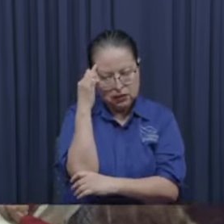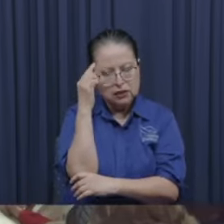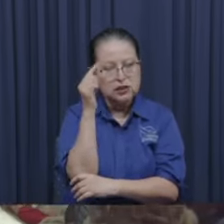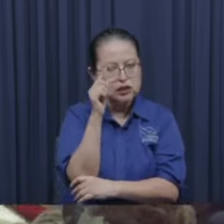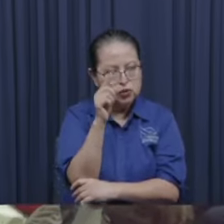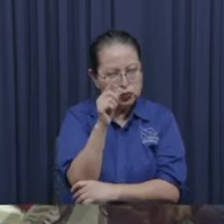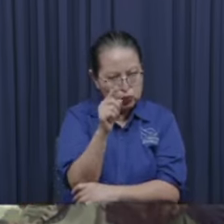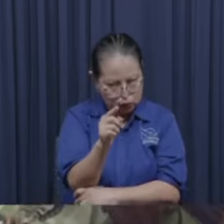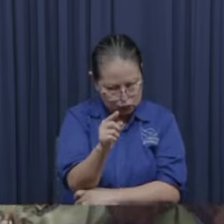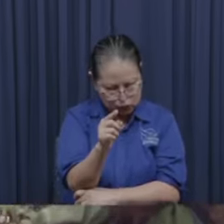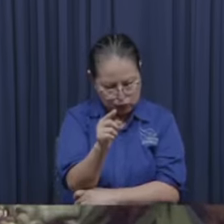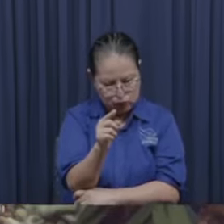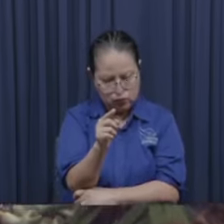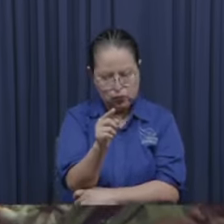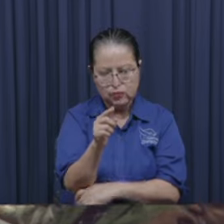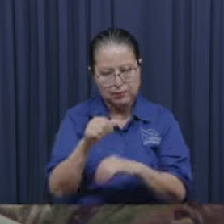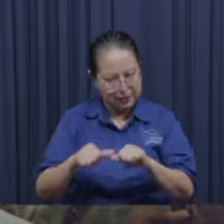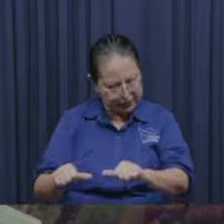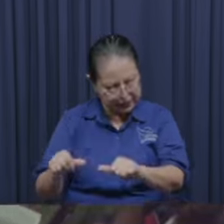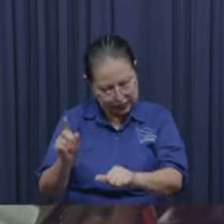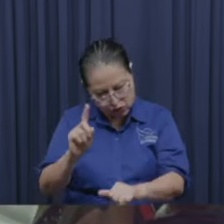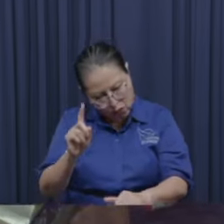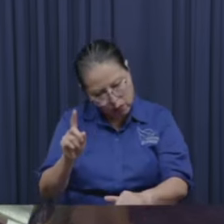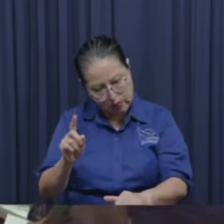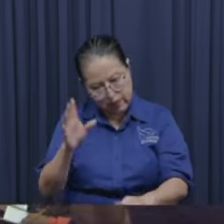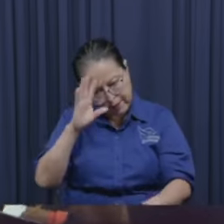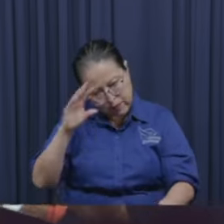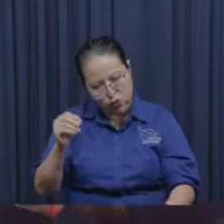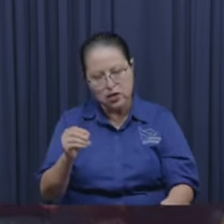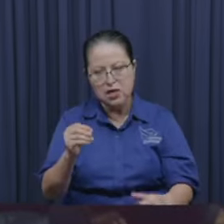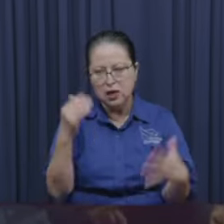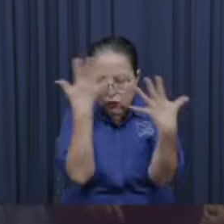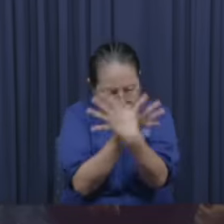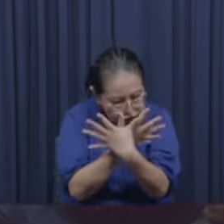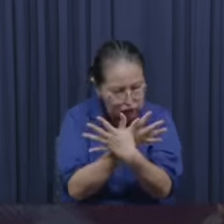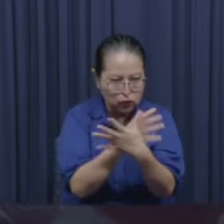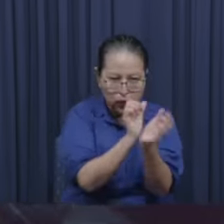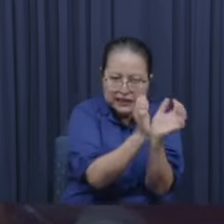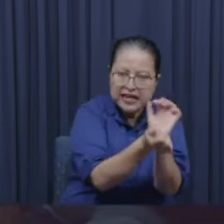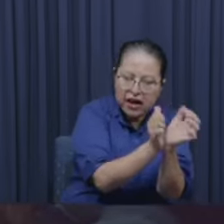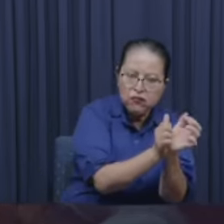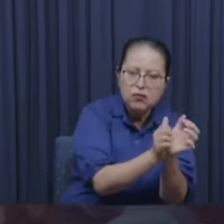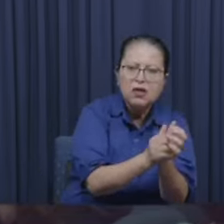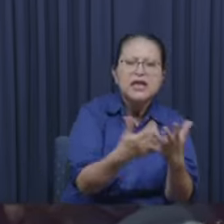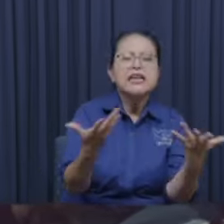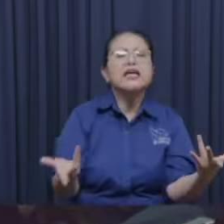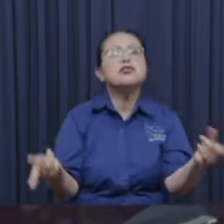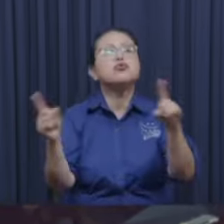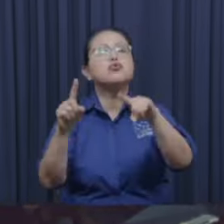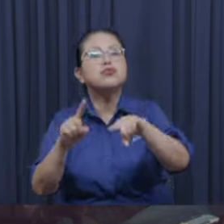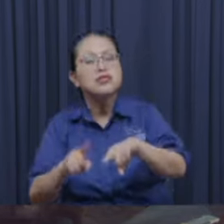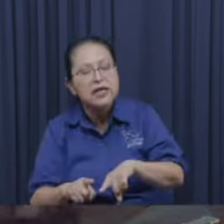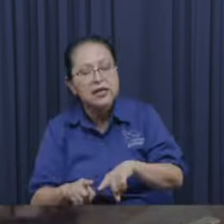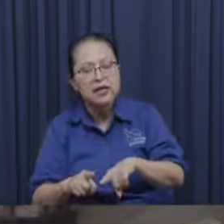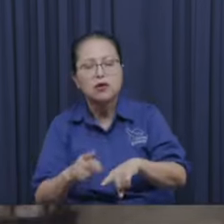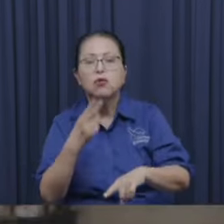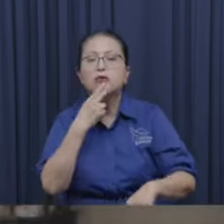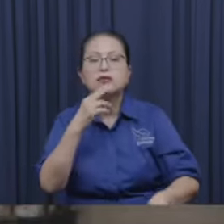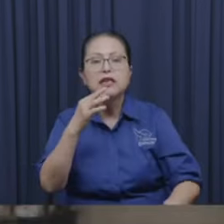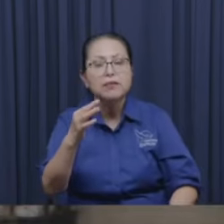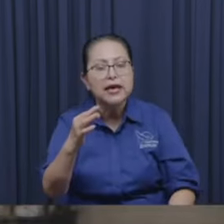casa porque es esclavo qué pasa con aquellos hermanos que ni